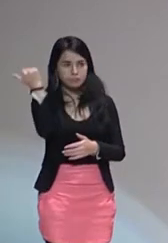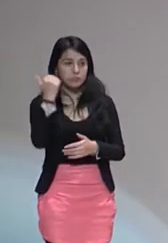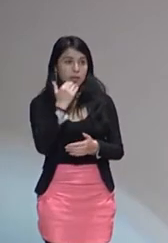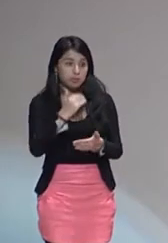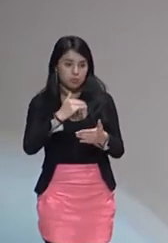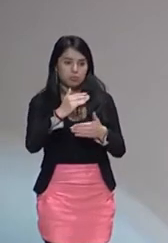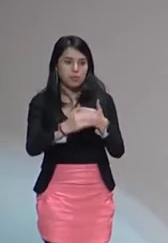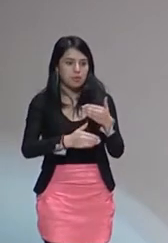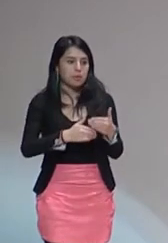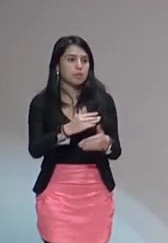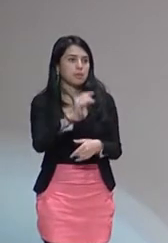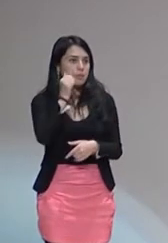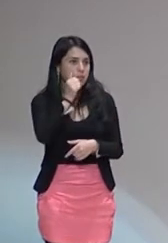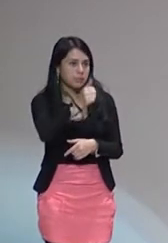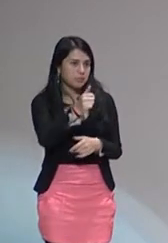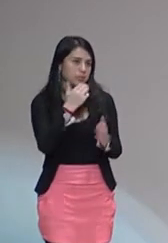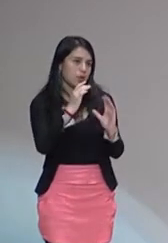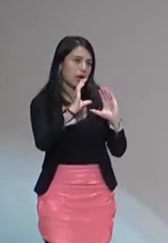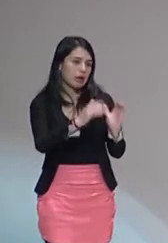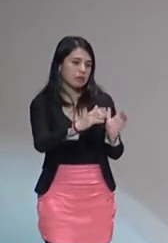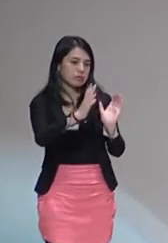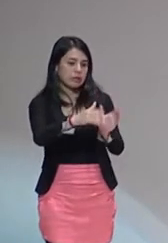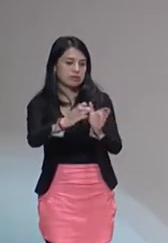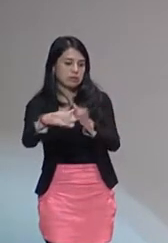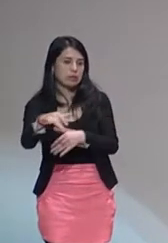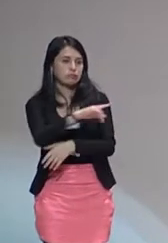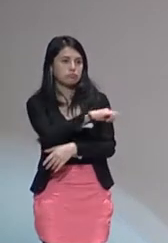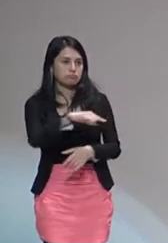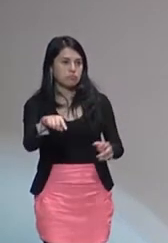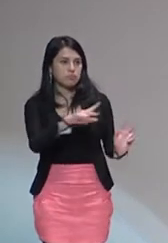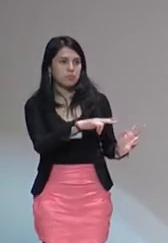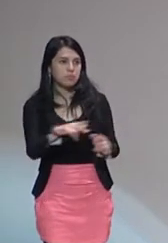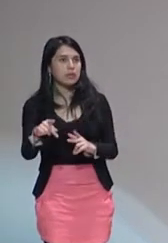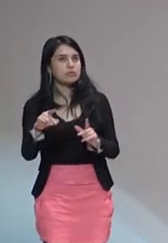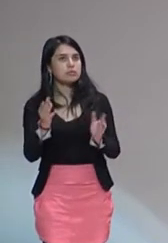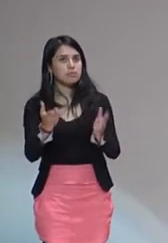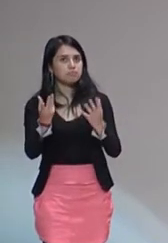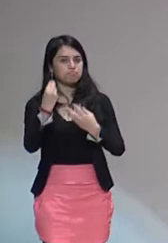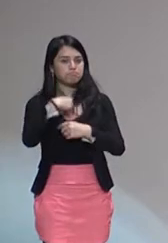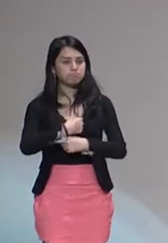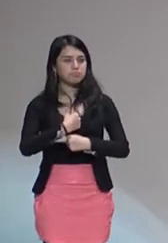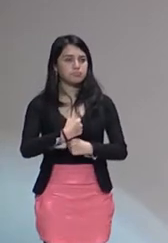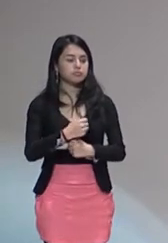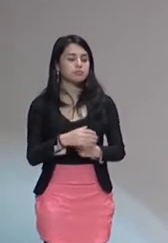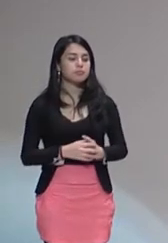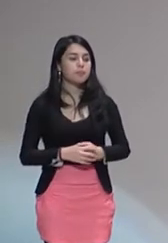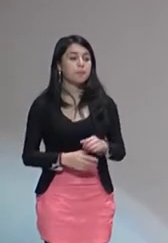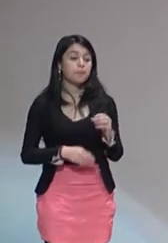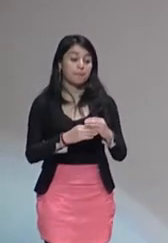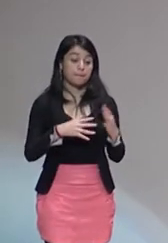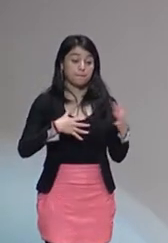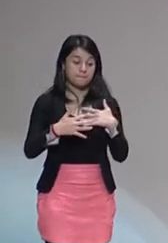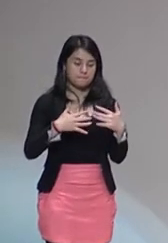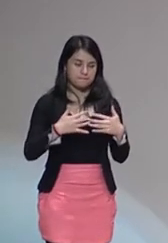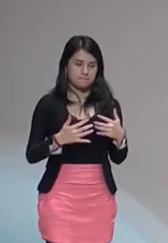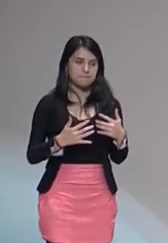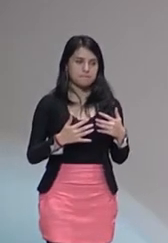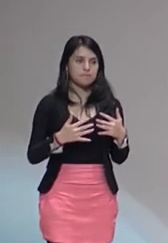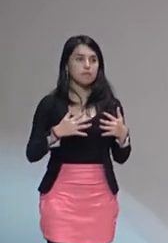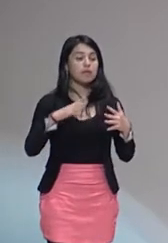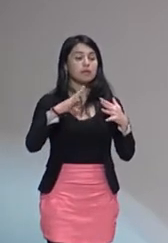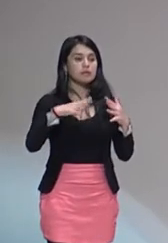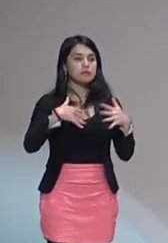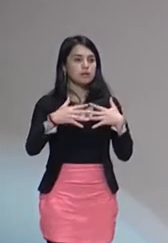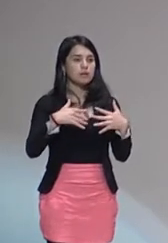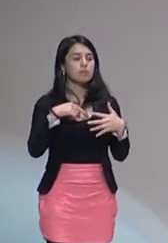de la didáctica de la clase se logra hacer, se vuelve en cultura. Además del teatro, el teatro